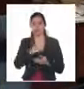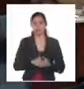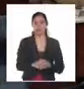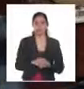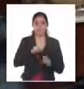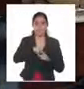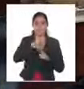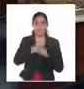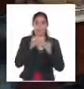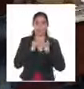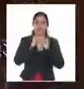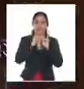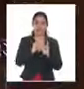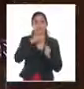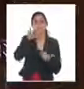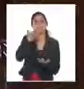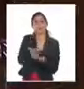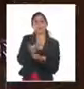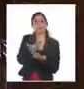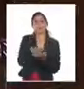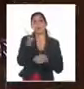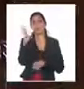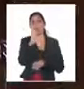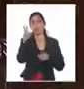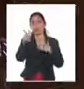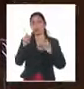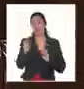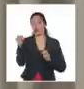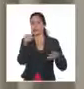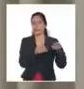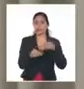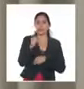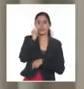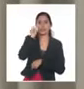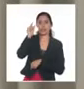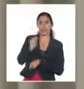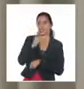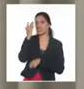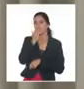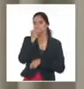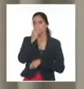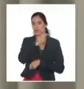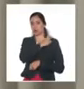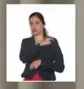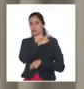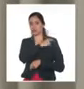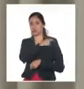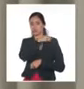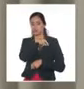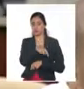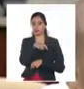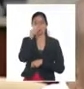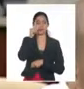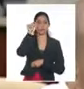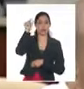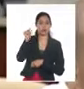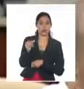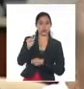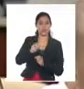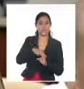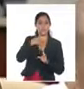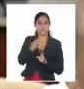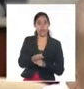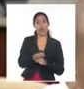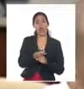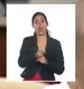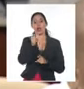conocer la propuesta de 4 nuevos integrantes. Son ellos los generales de división Ernest Feijóo Eiró y Eugenio Armando